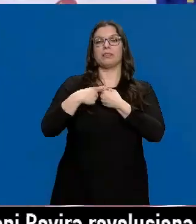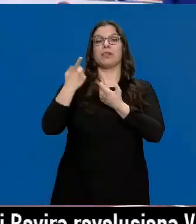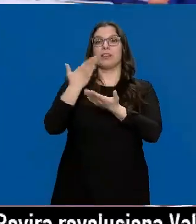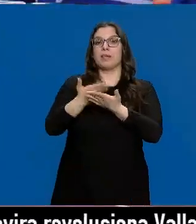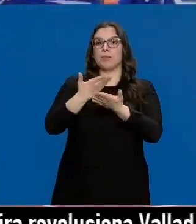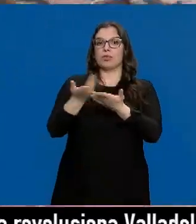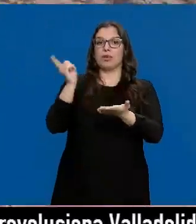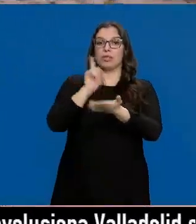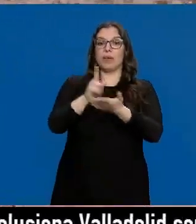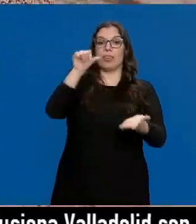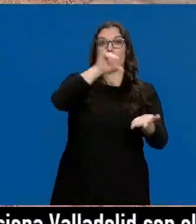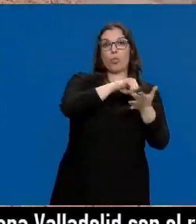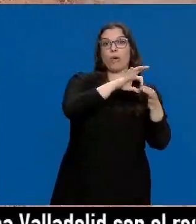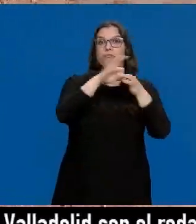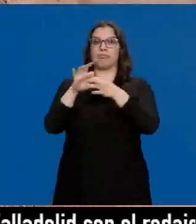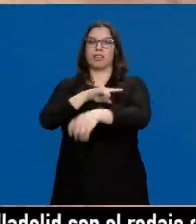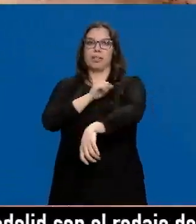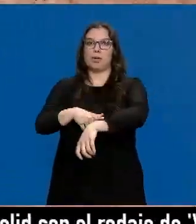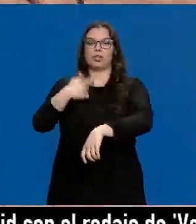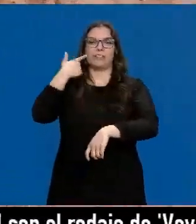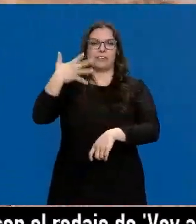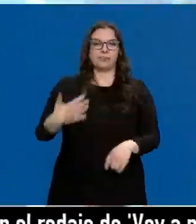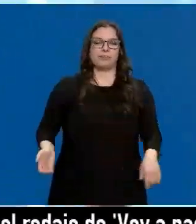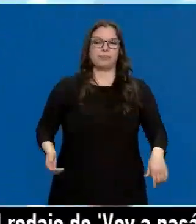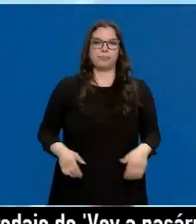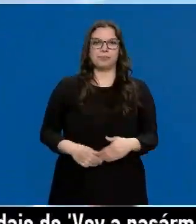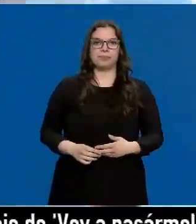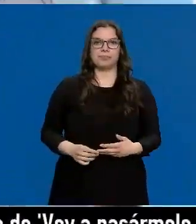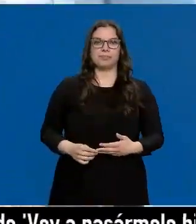demostrar la gran conexión de la ciudad con este deporte.